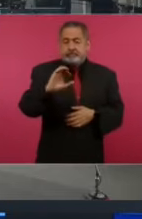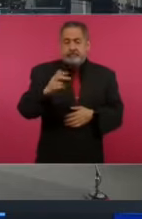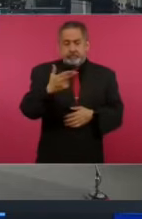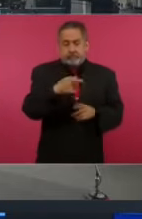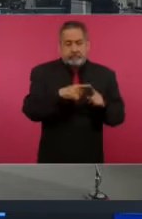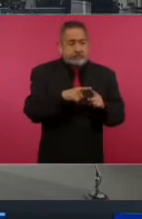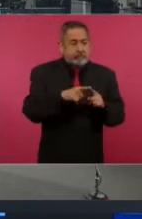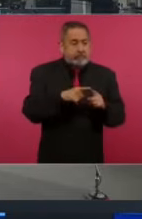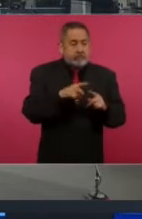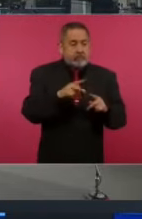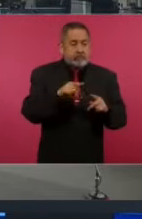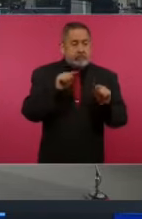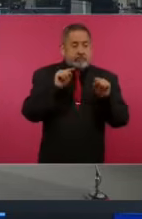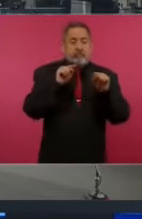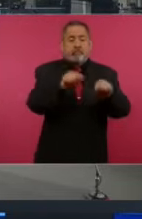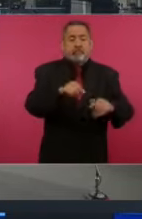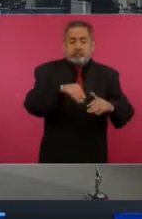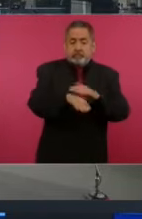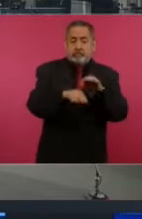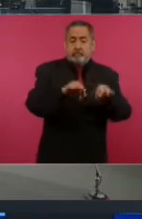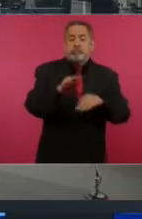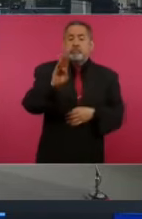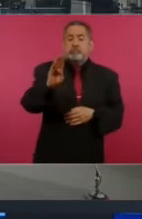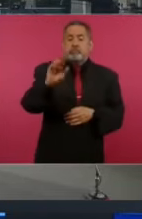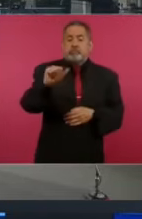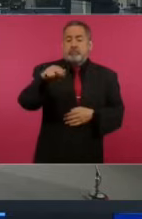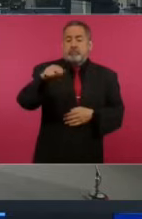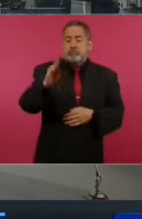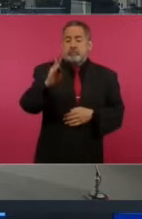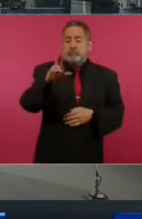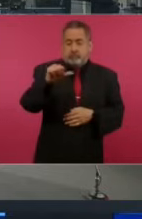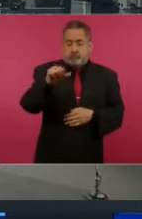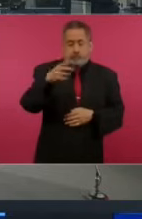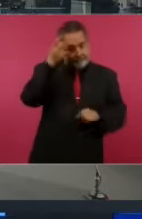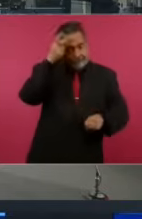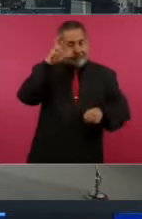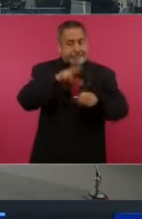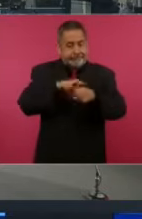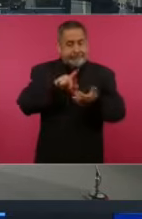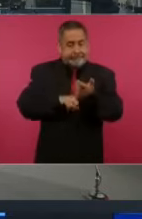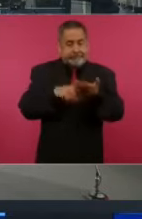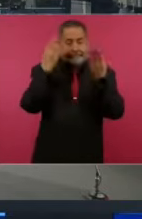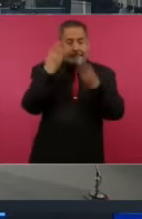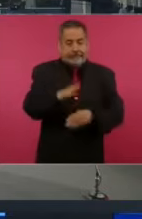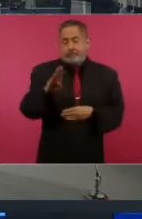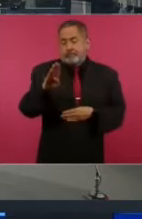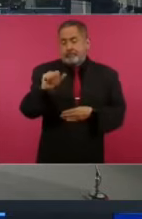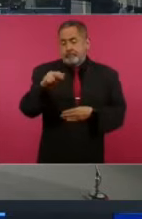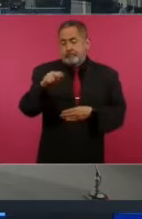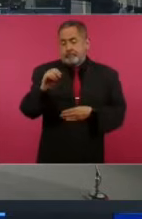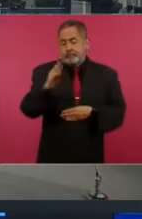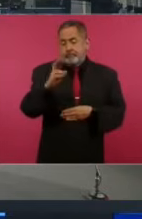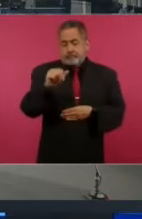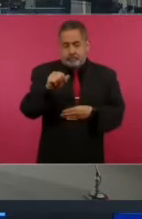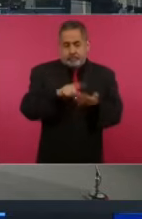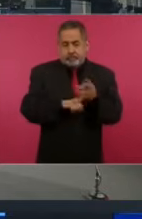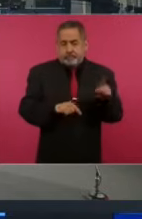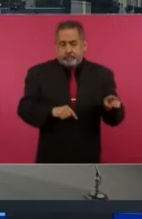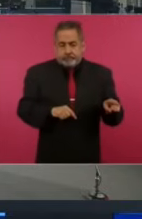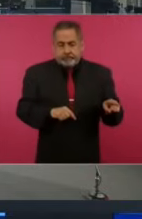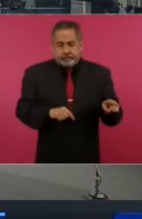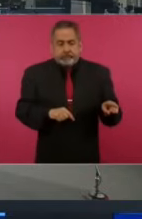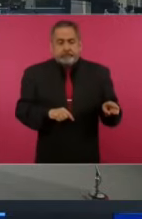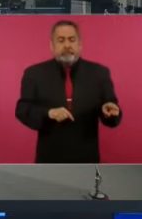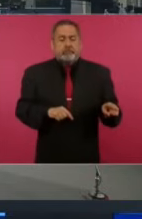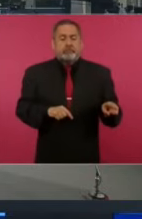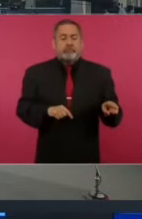le rogaría al presidente que nos dijera, estos son del fuero común, estos son del fuero federal, y estos no se investigaron